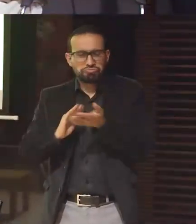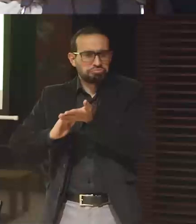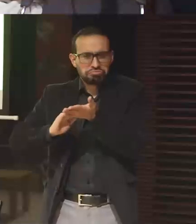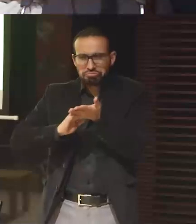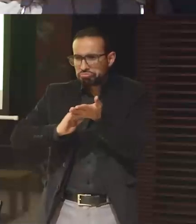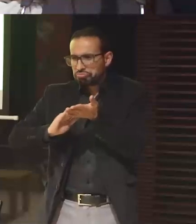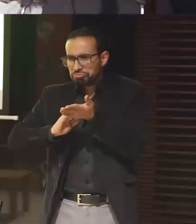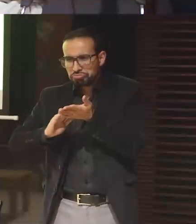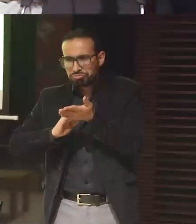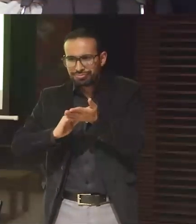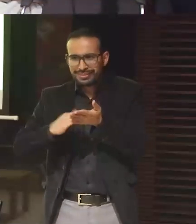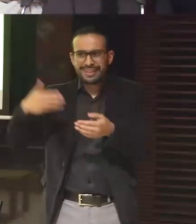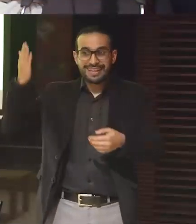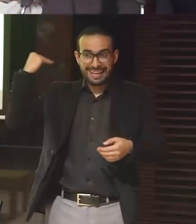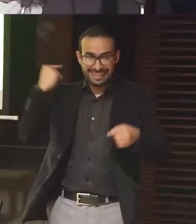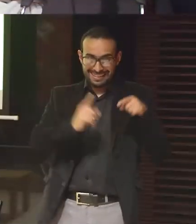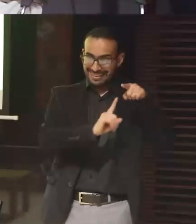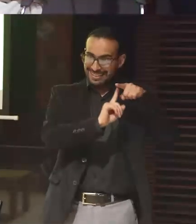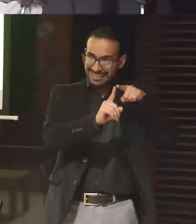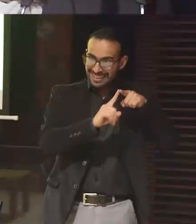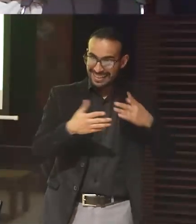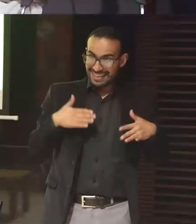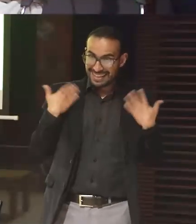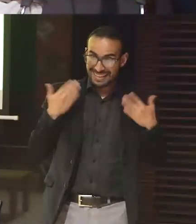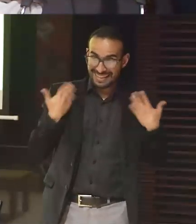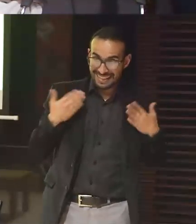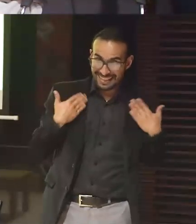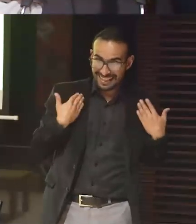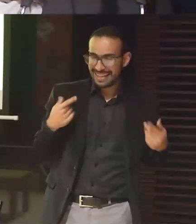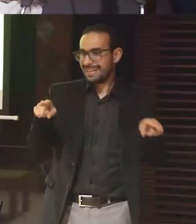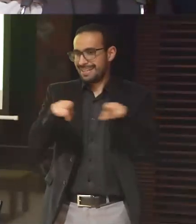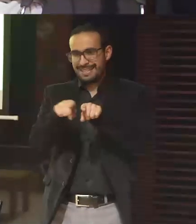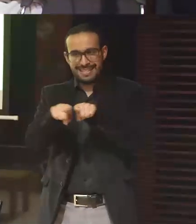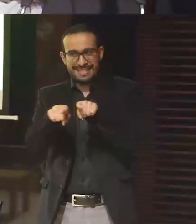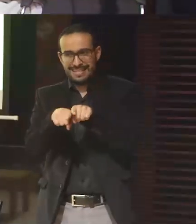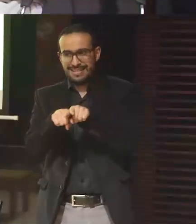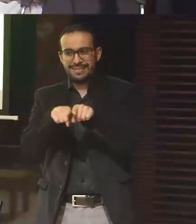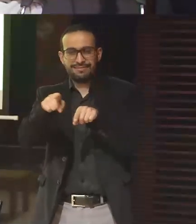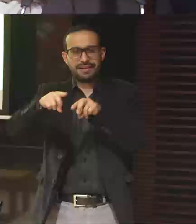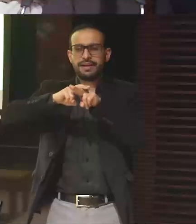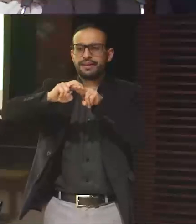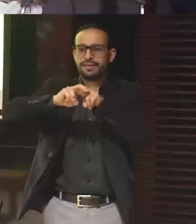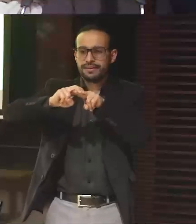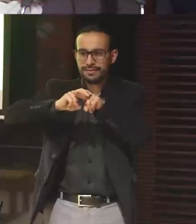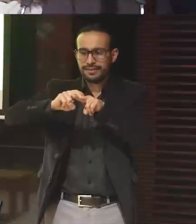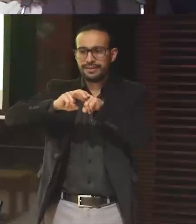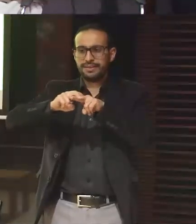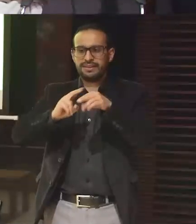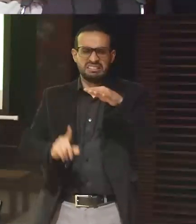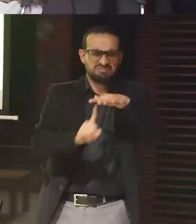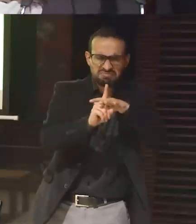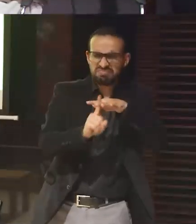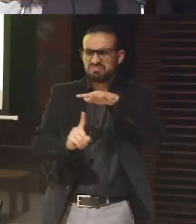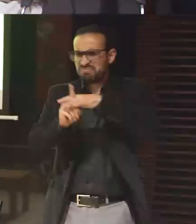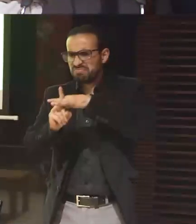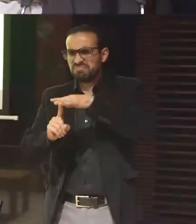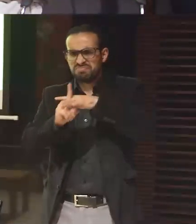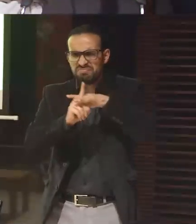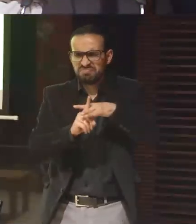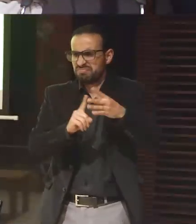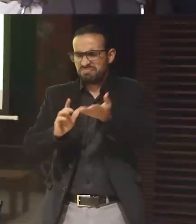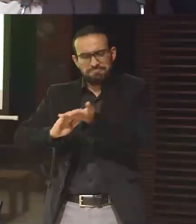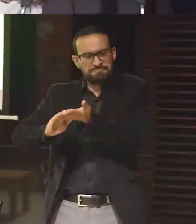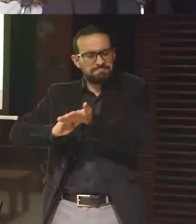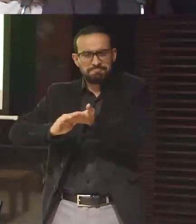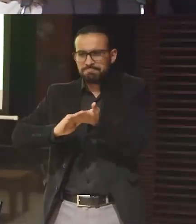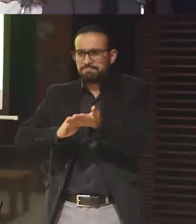tener a Transmilenio funcionando nos permite tener la energía de resolver los problemas o las dificultades que llegan, como por ejemplo